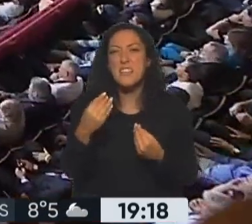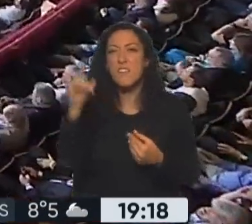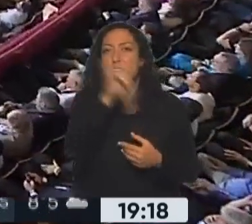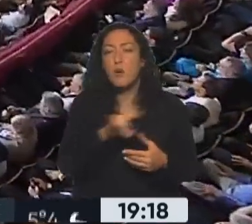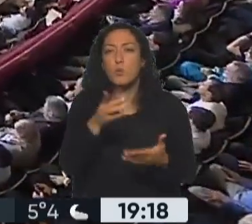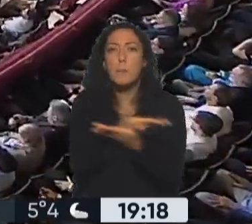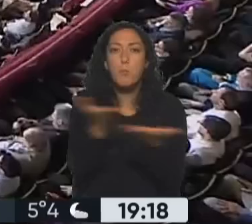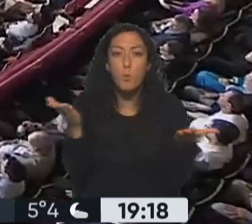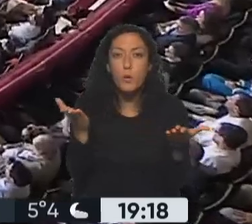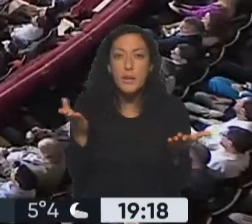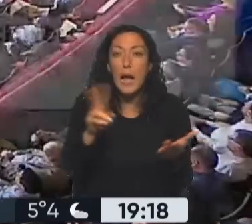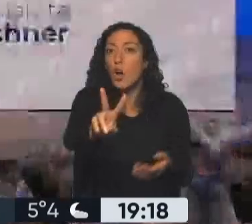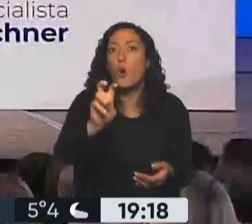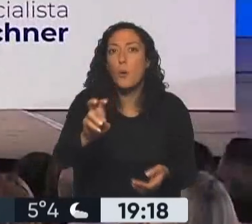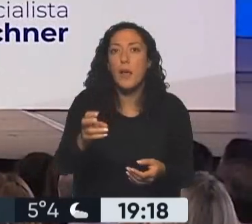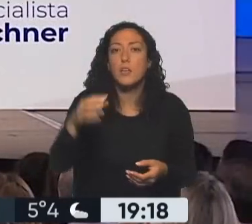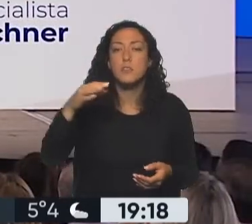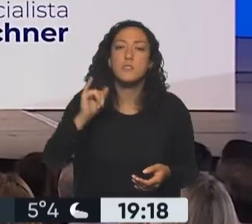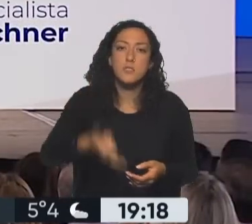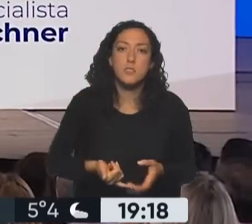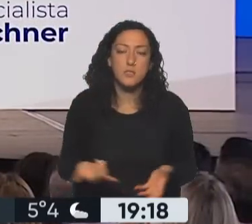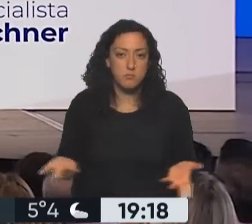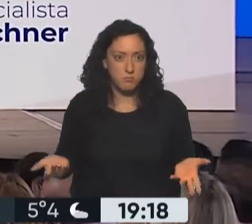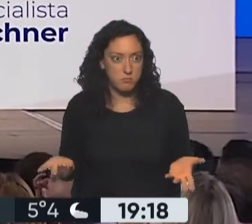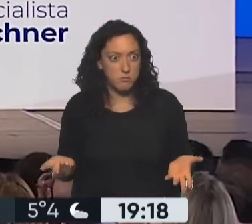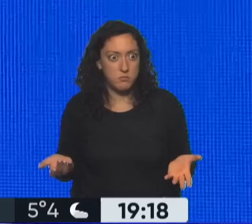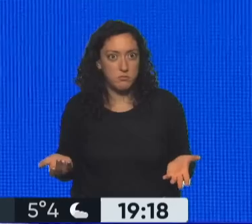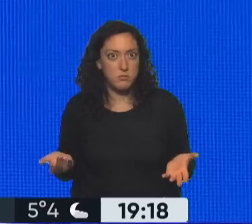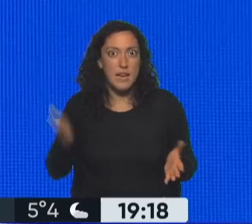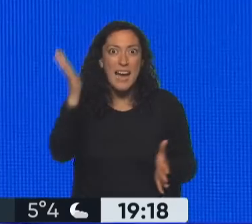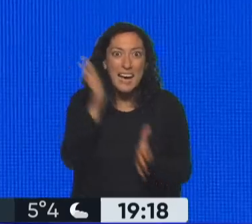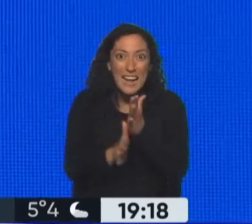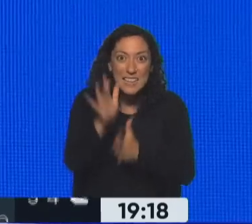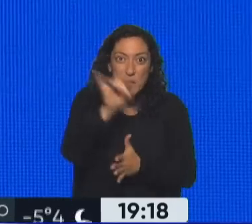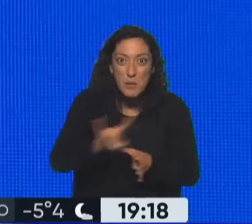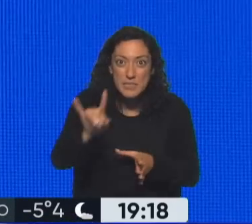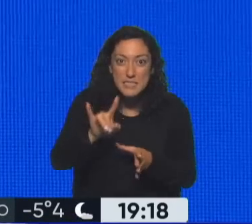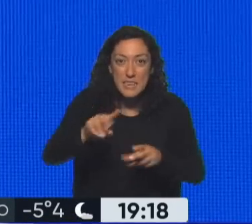universidades públicas, o sea, eliminar la educación, la gratuidad